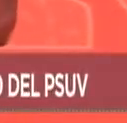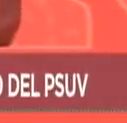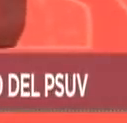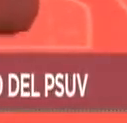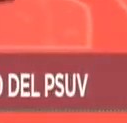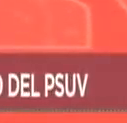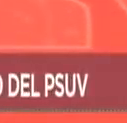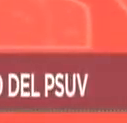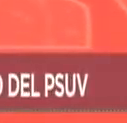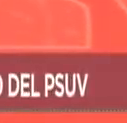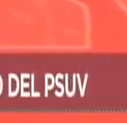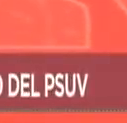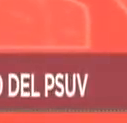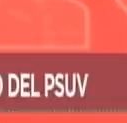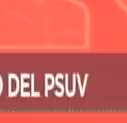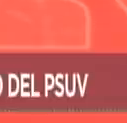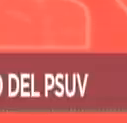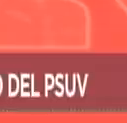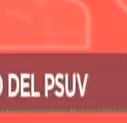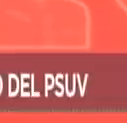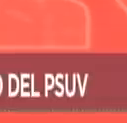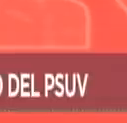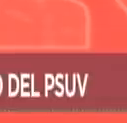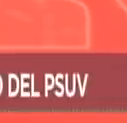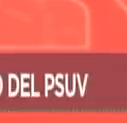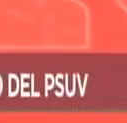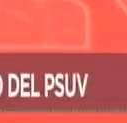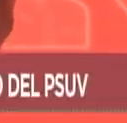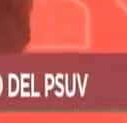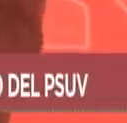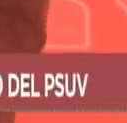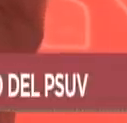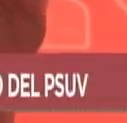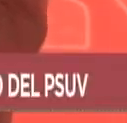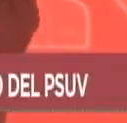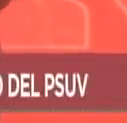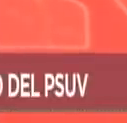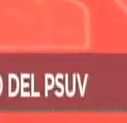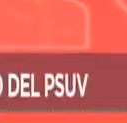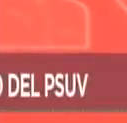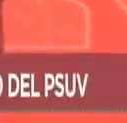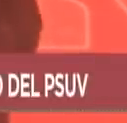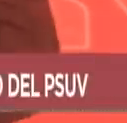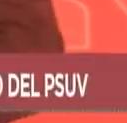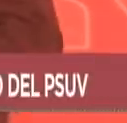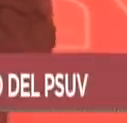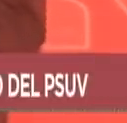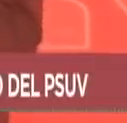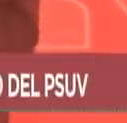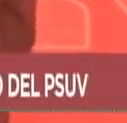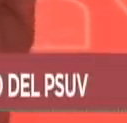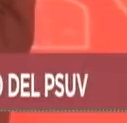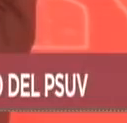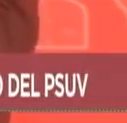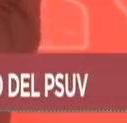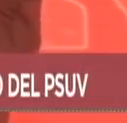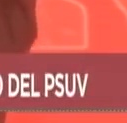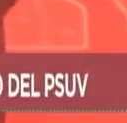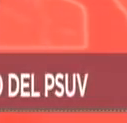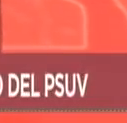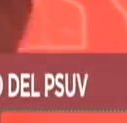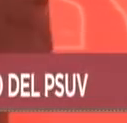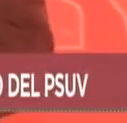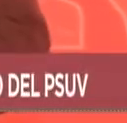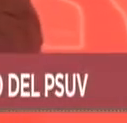se trata también de escuchar los planteamientos de nuestro hermano presidente, presidente, yo le paso a usted la palabra y